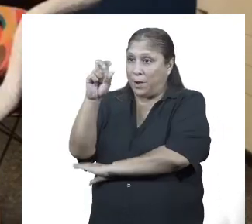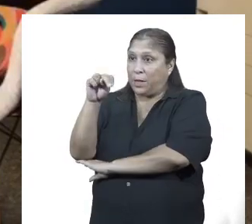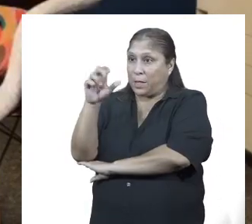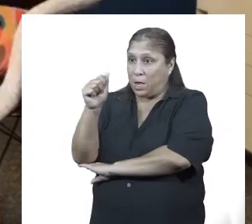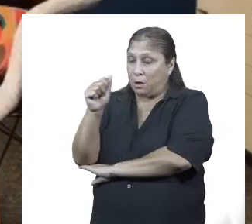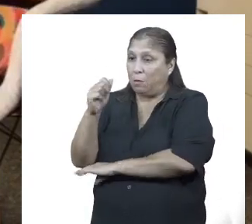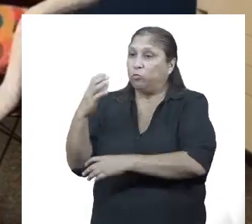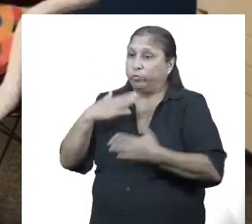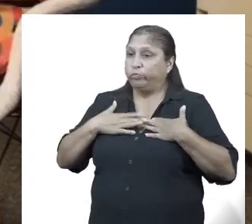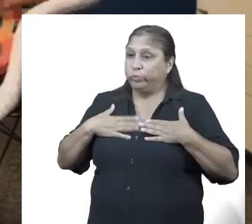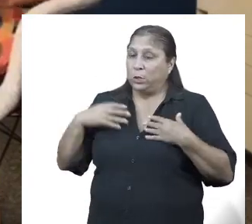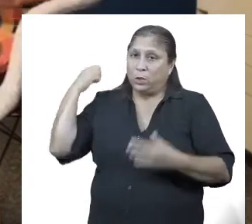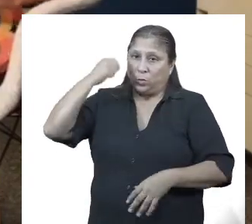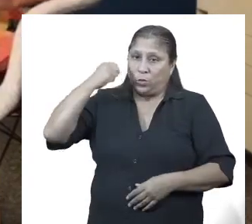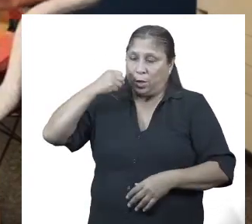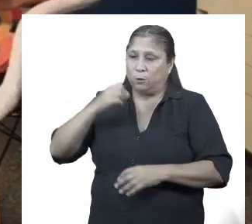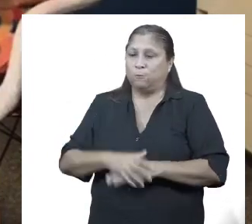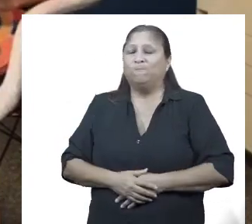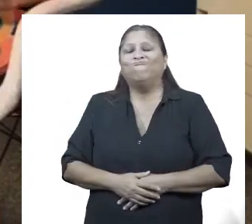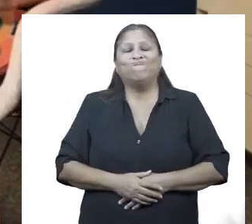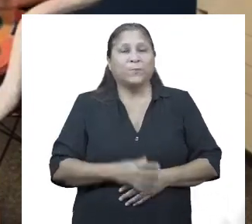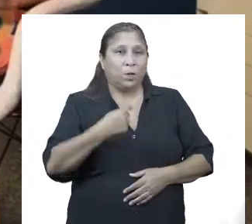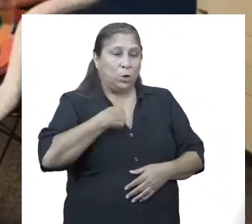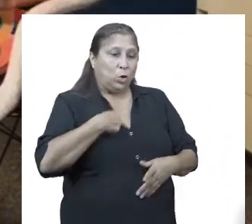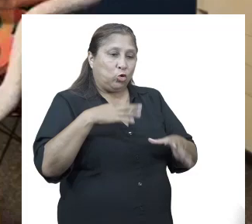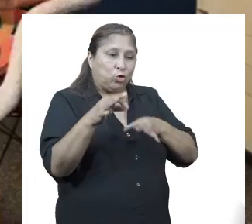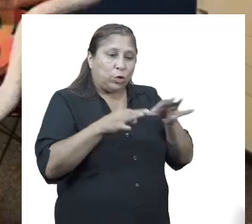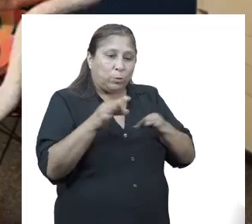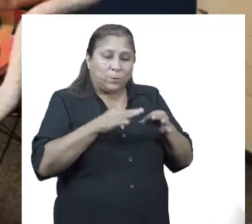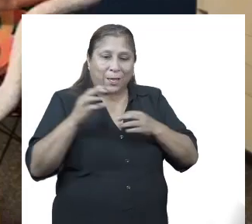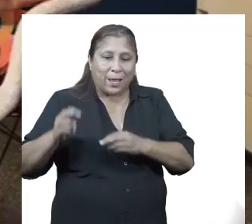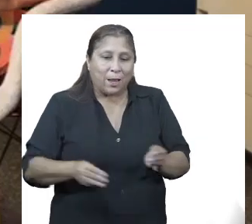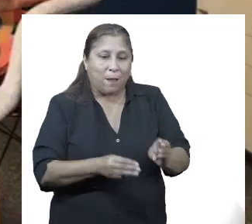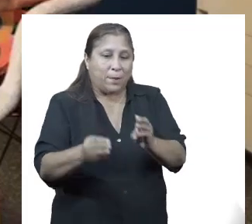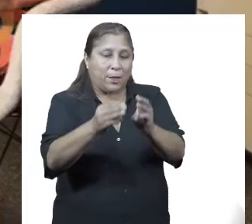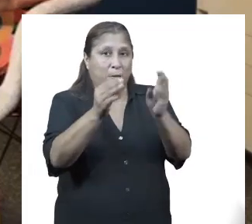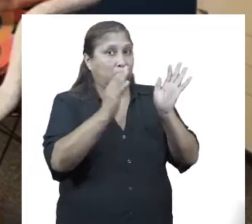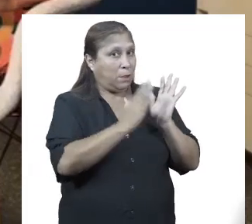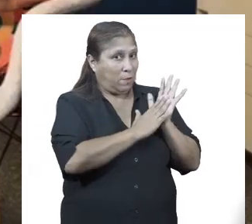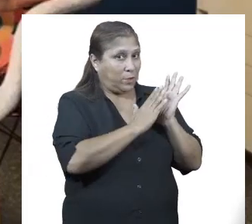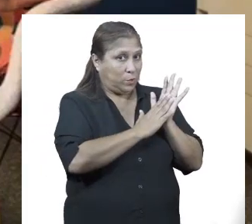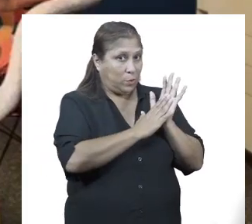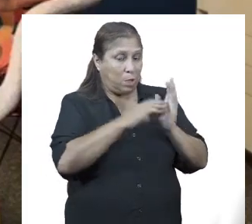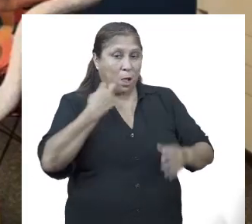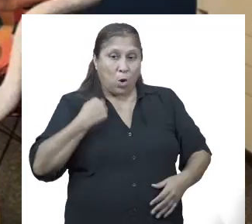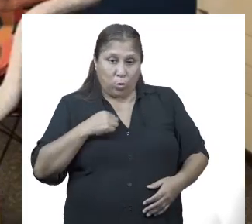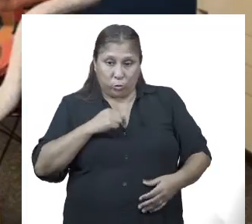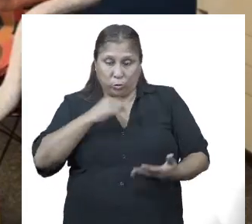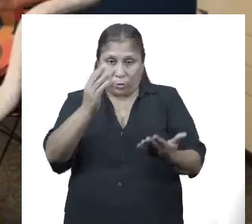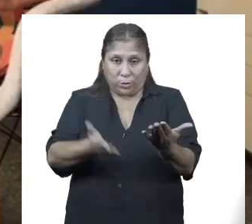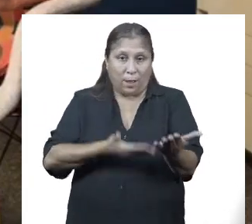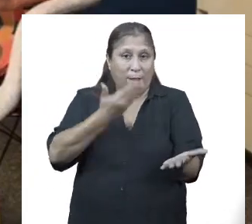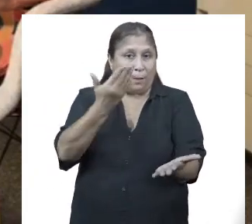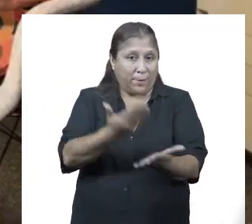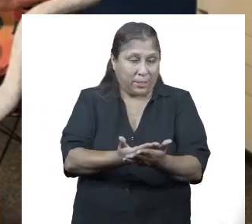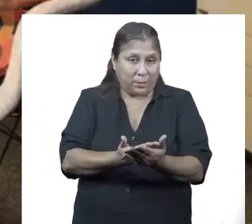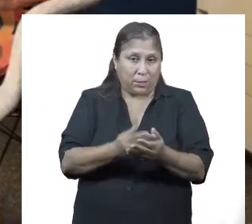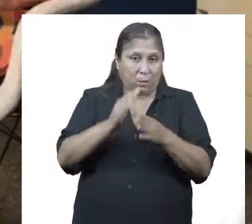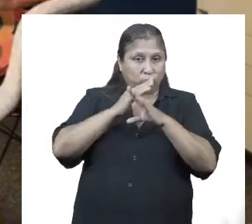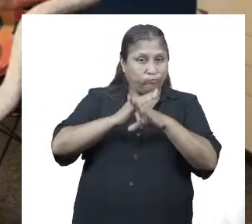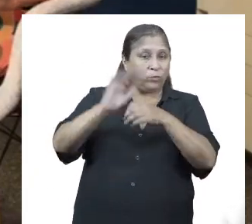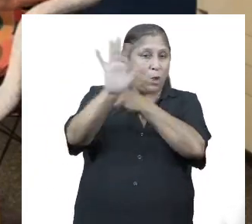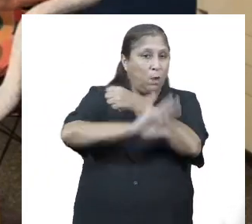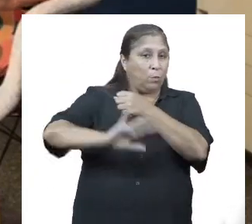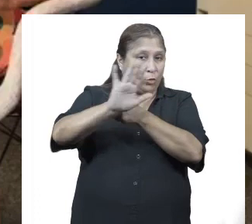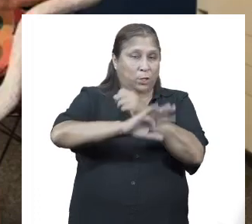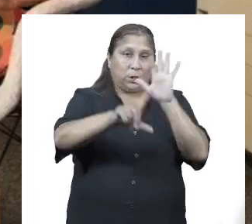pueda ejercer su derecho? Permíteme explicarte primero la estrategia de la Defensoría del Pueblo. Nosotros, al presentar una demanda de amparo